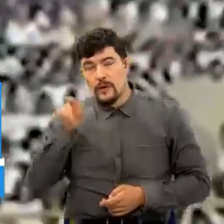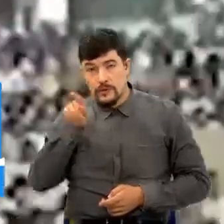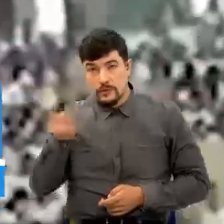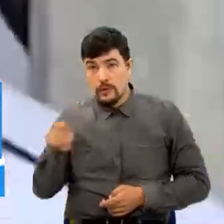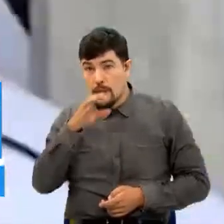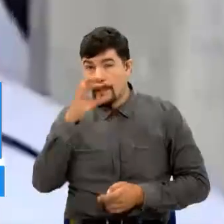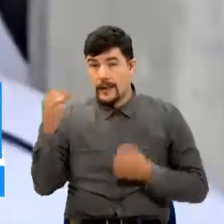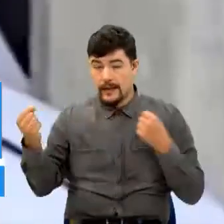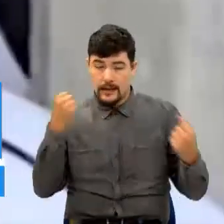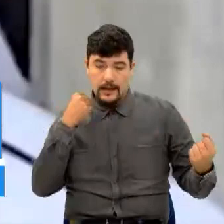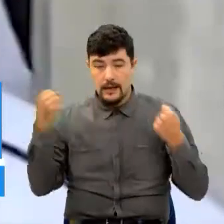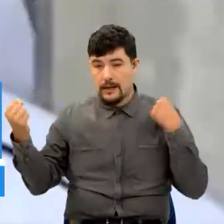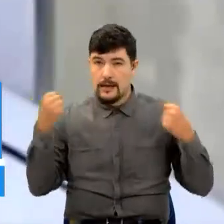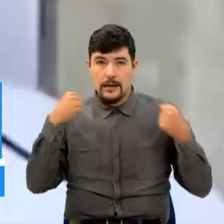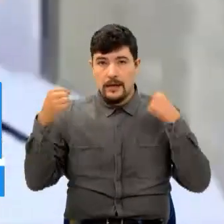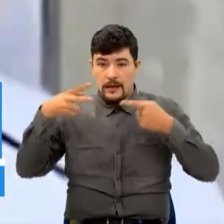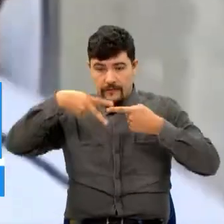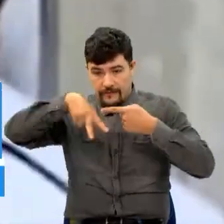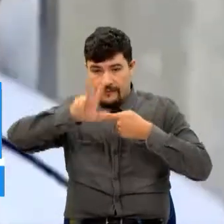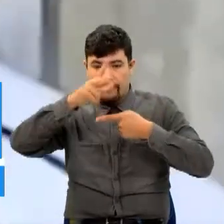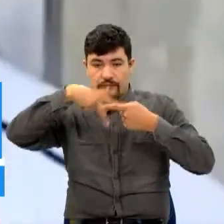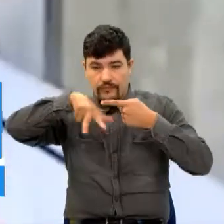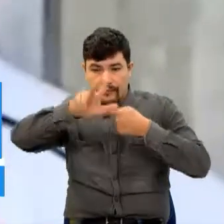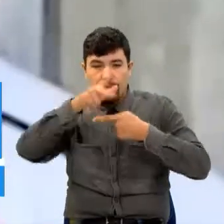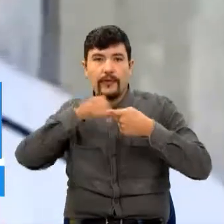gimnasta. Ese día